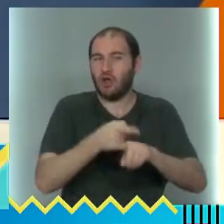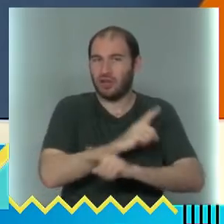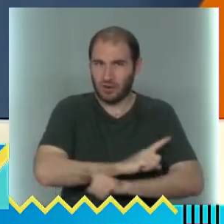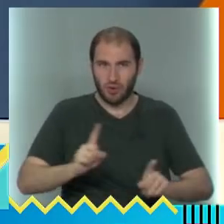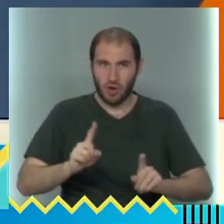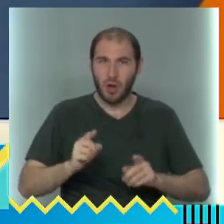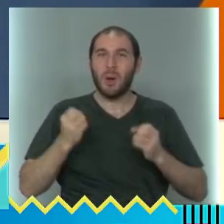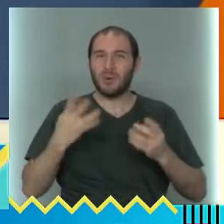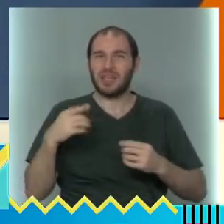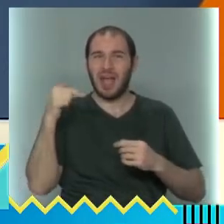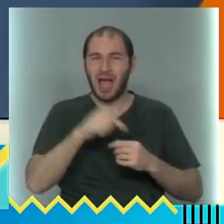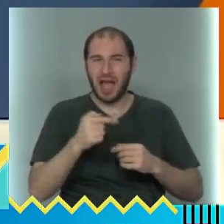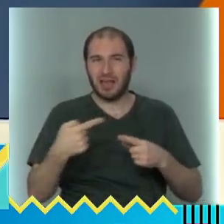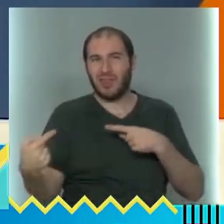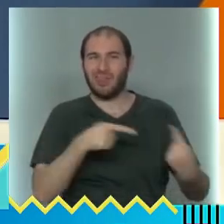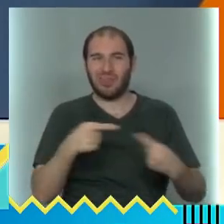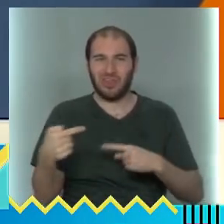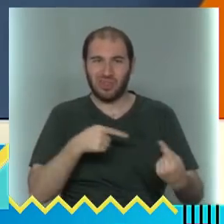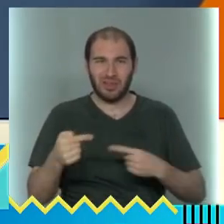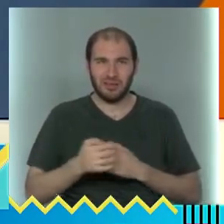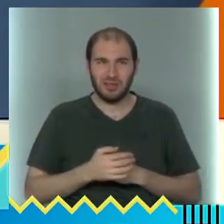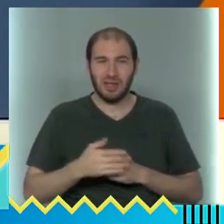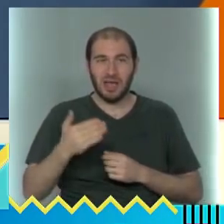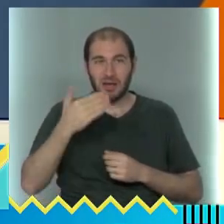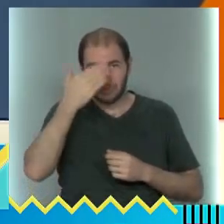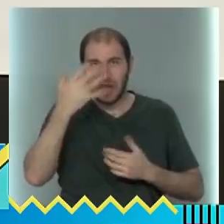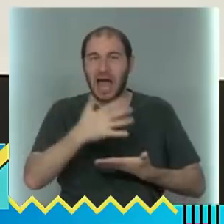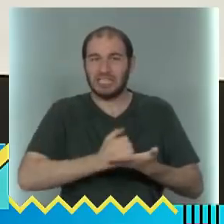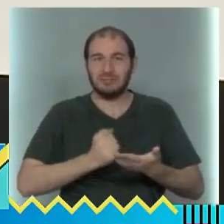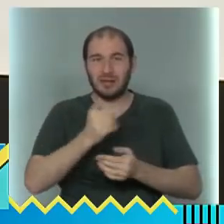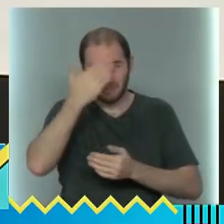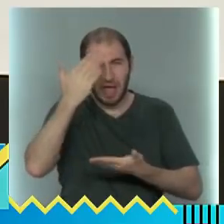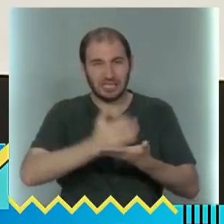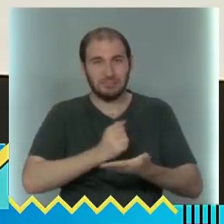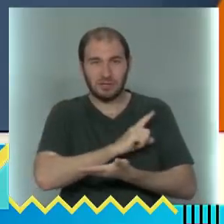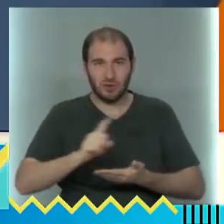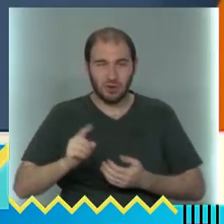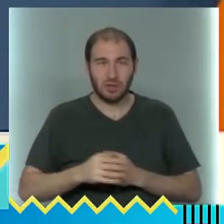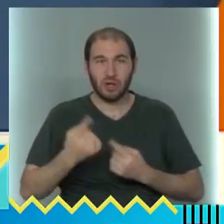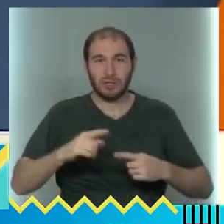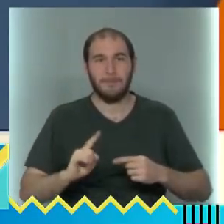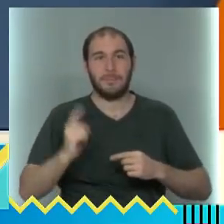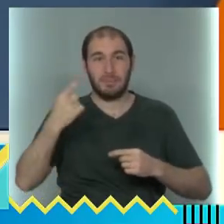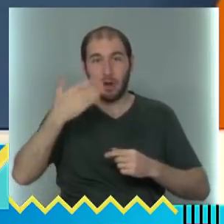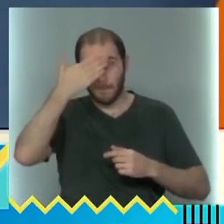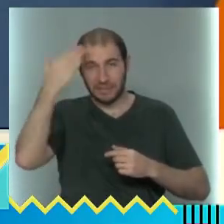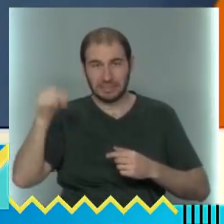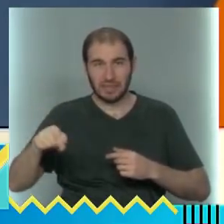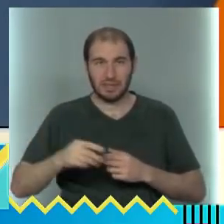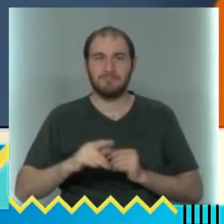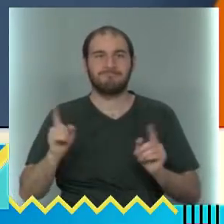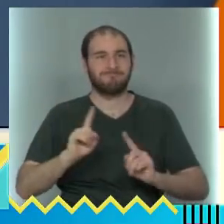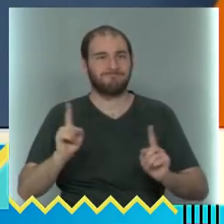enfermedad, porque ahí es cuando se crea el conflicto de la no aceptación de la enfermedad, que es lo primero que aparece en el paciente.